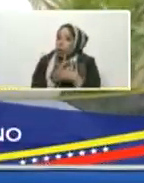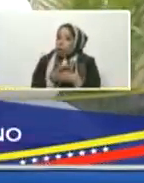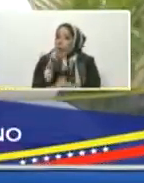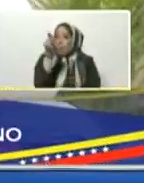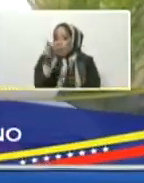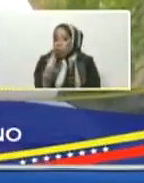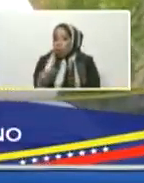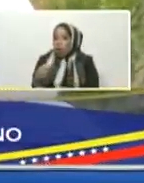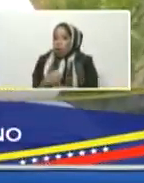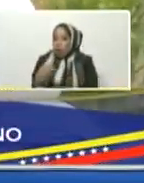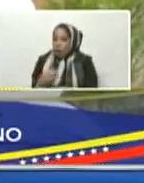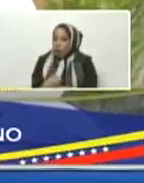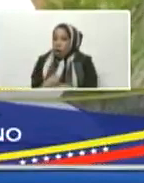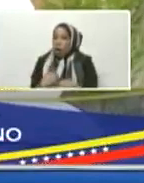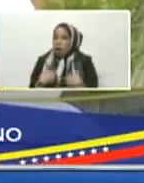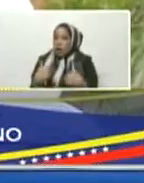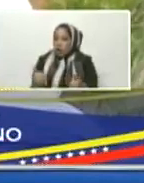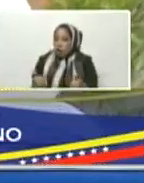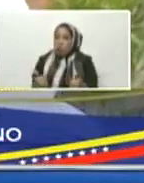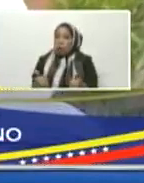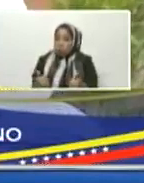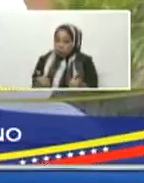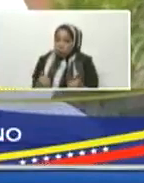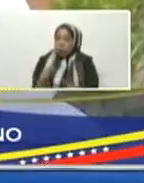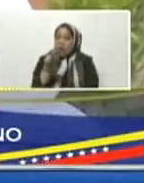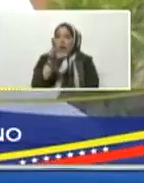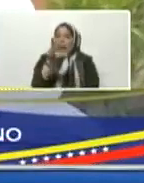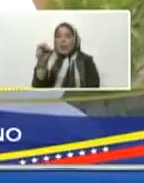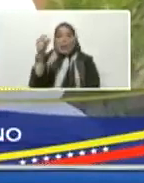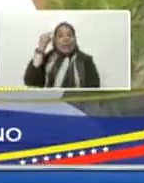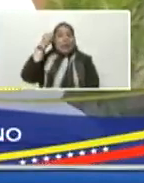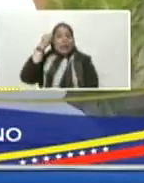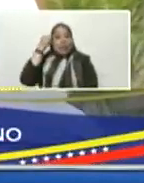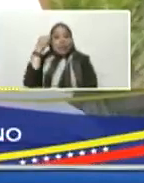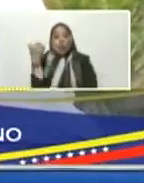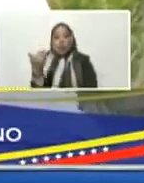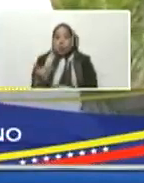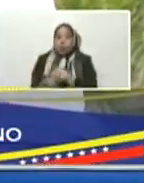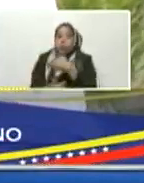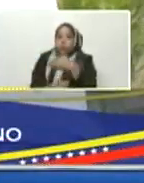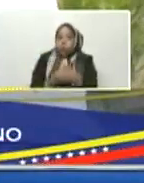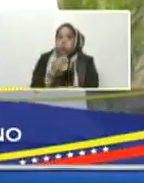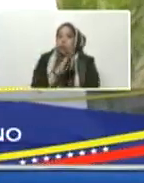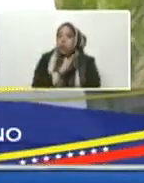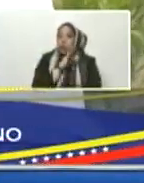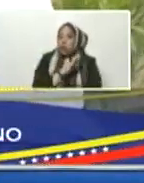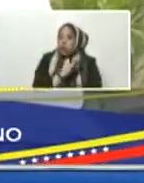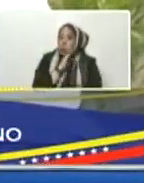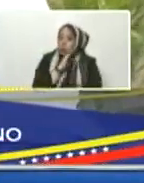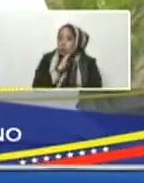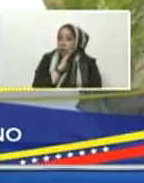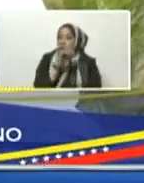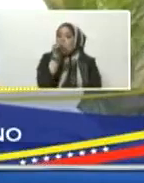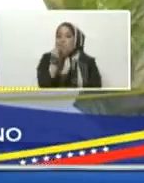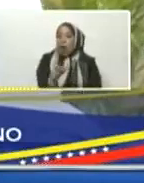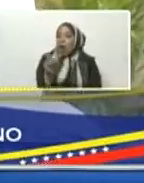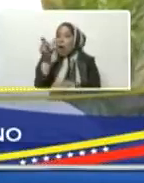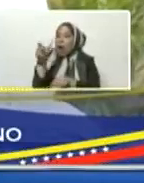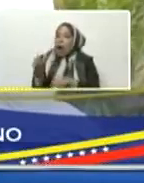creo, 30 sesiones diarias que se pueden hacer, de los 30 pacientes diarios que se pueden